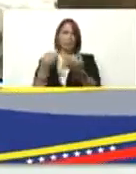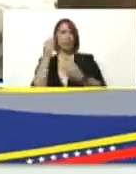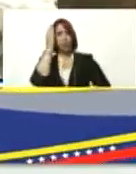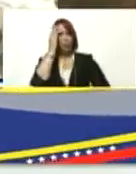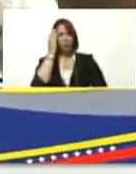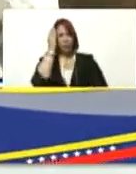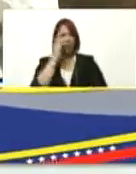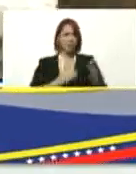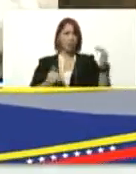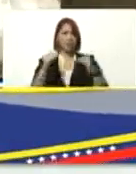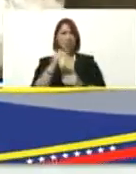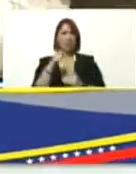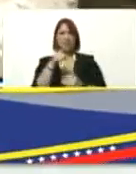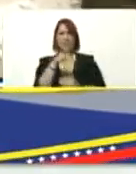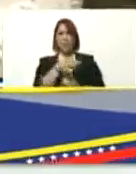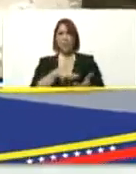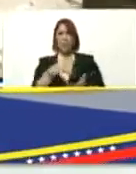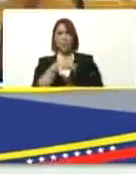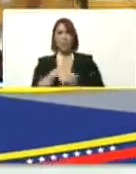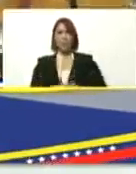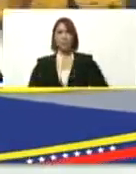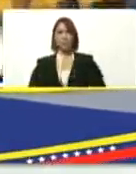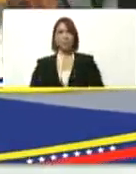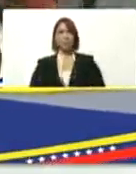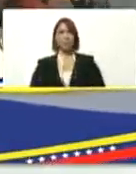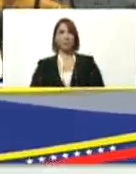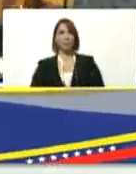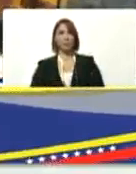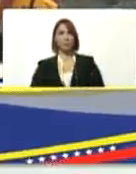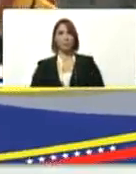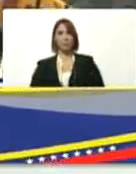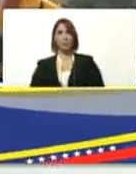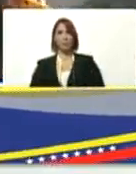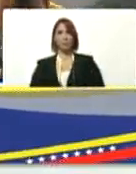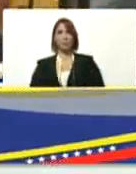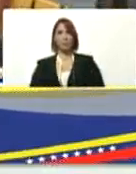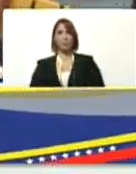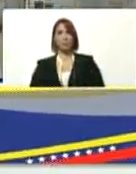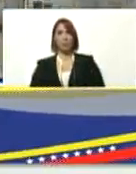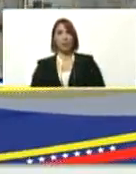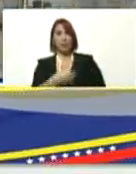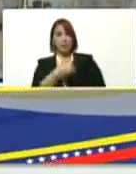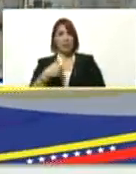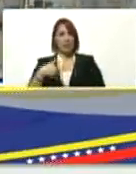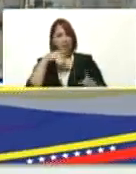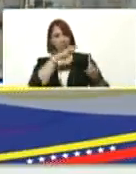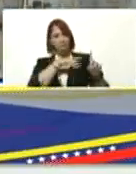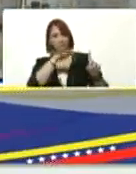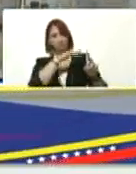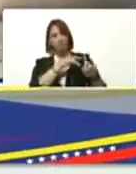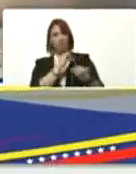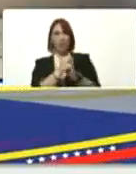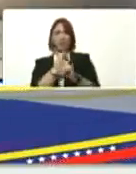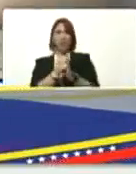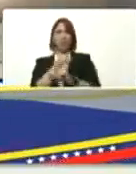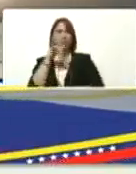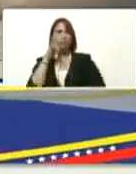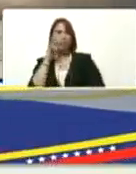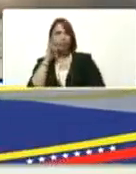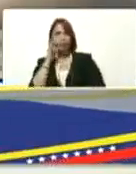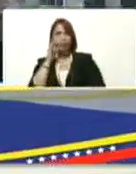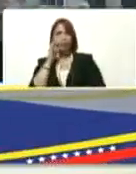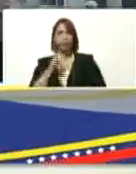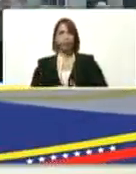estas circunstancias que desde el principio trataron de manipular por las redes sociales, en Instagram,